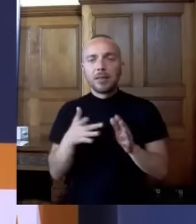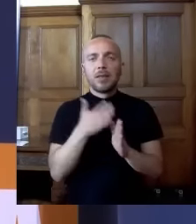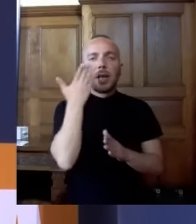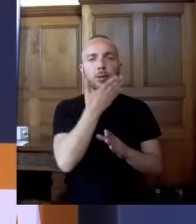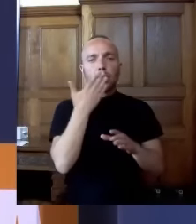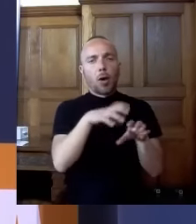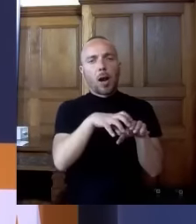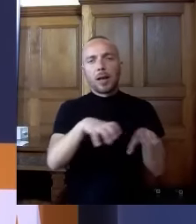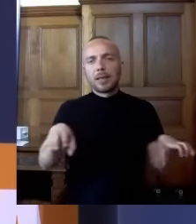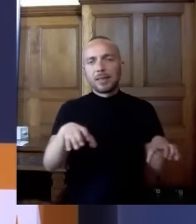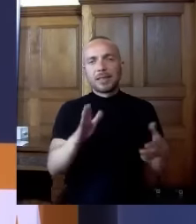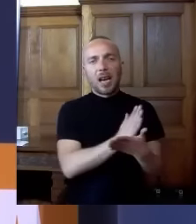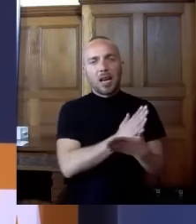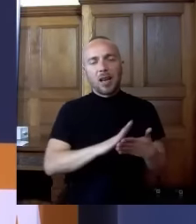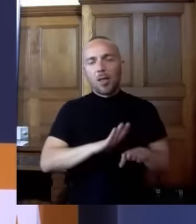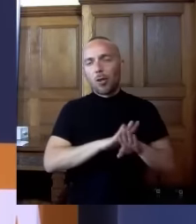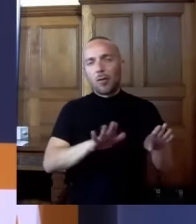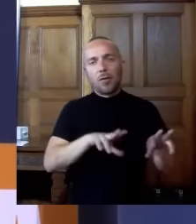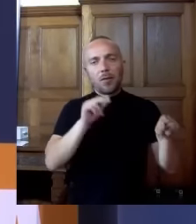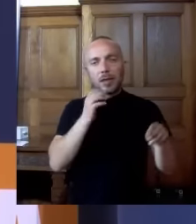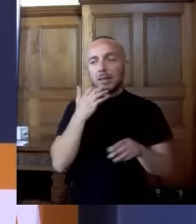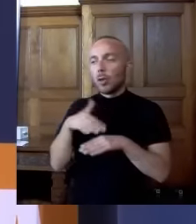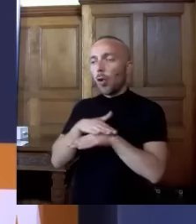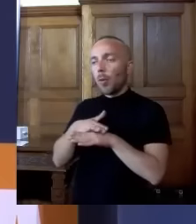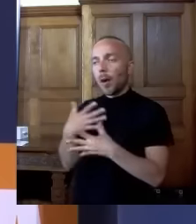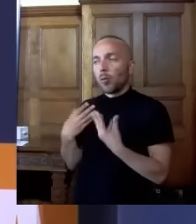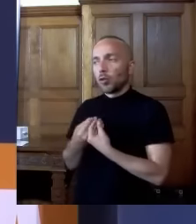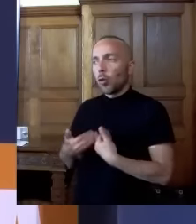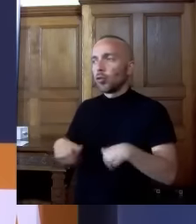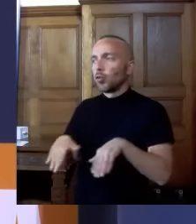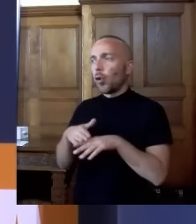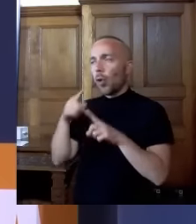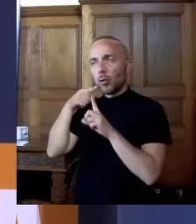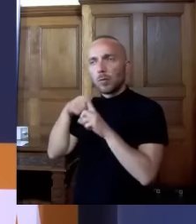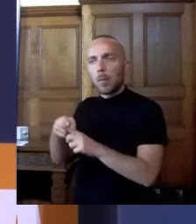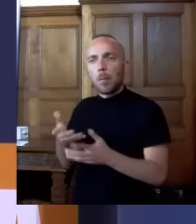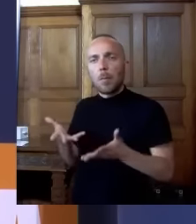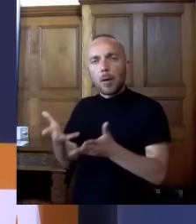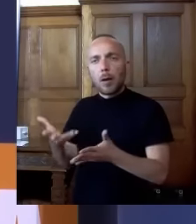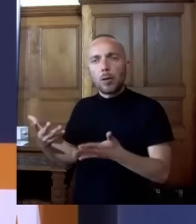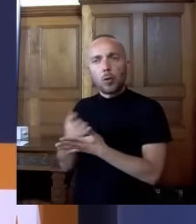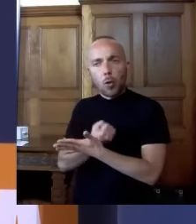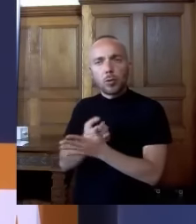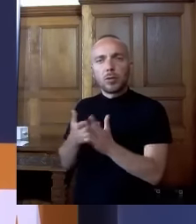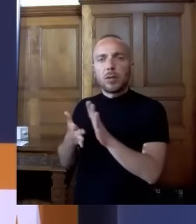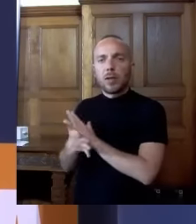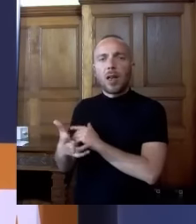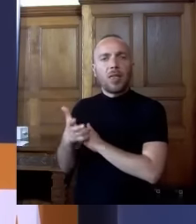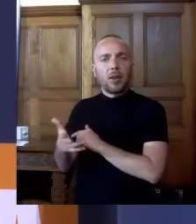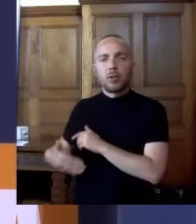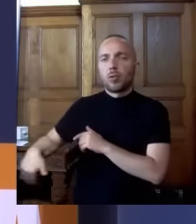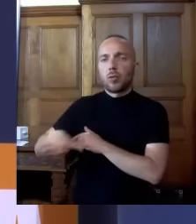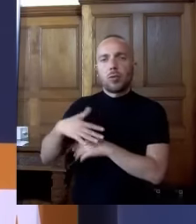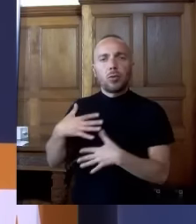escolar si gobernamos para todos y con todos esto significa que todo el mundo tenga el mismo derecho a la salud